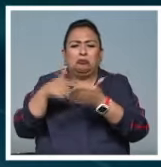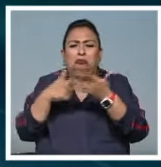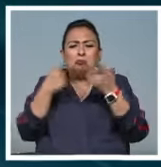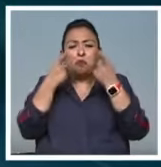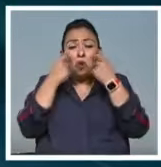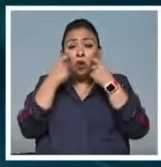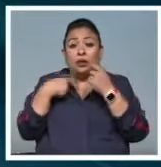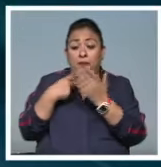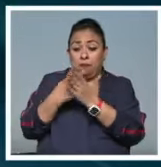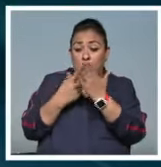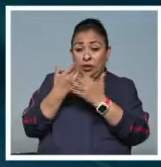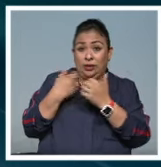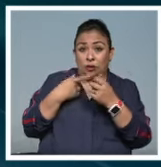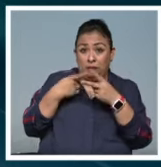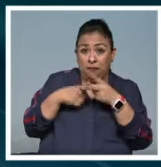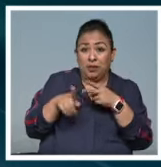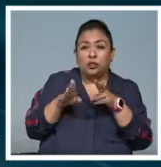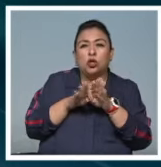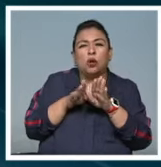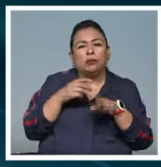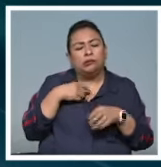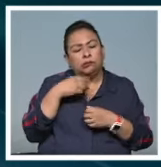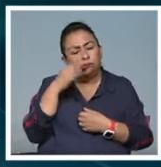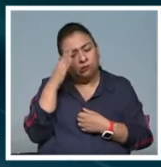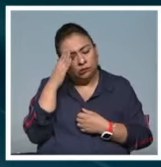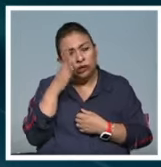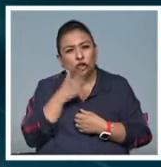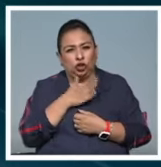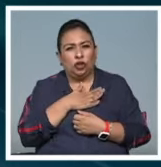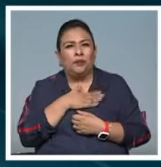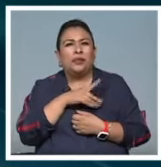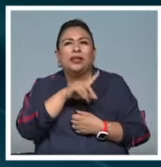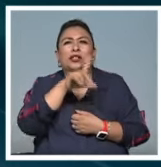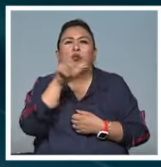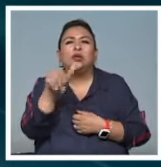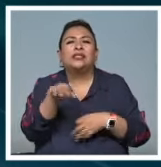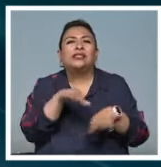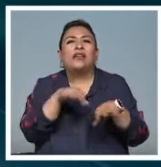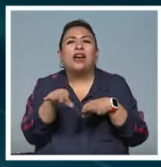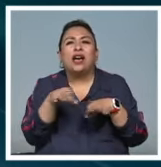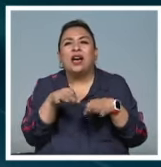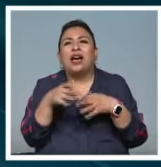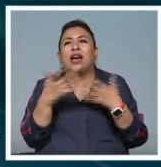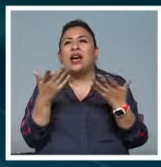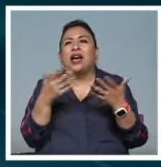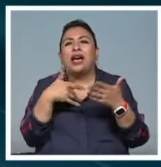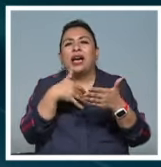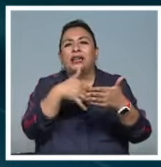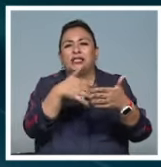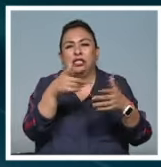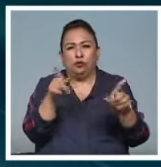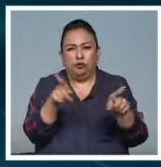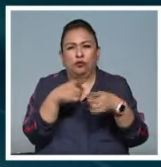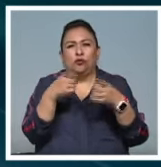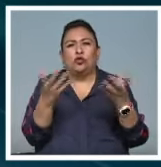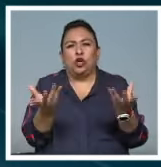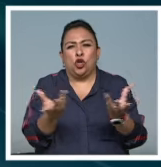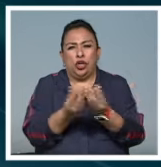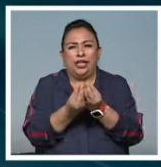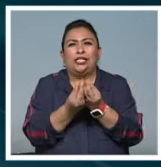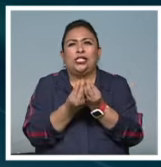empieza a partir de una reflexión que tuve después de estar trabajando en archivos de música de